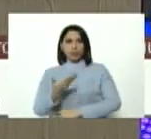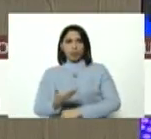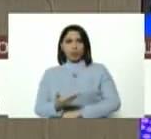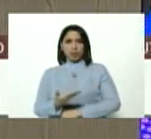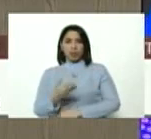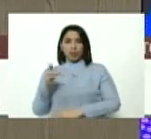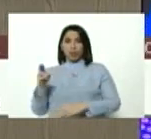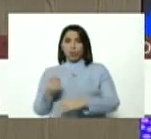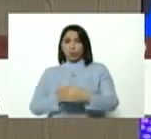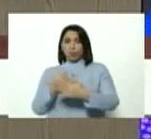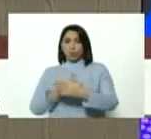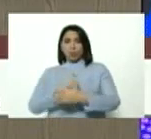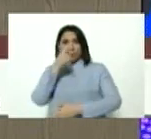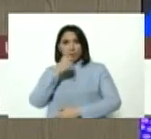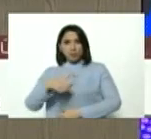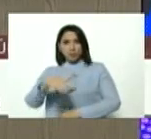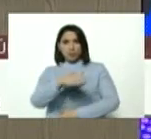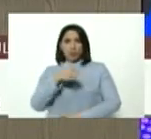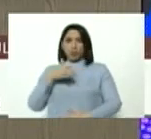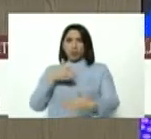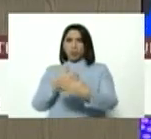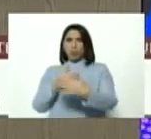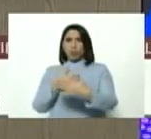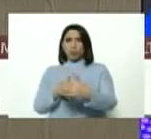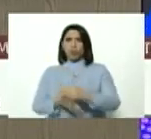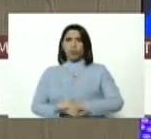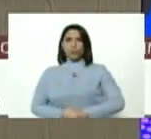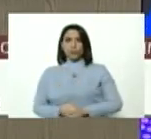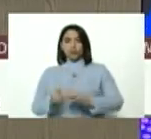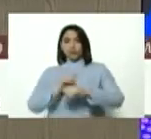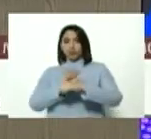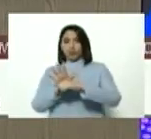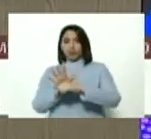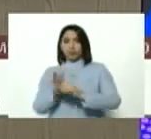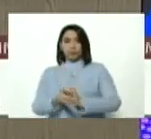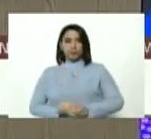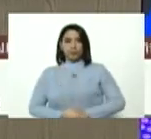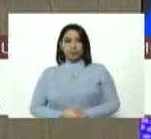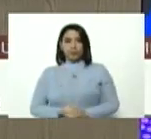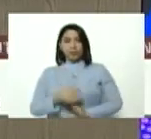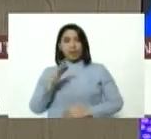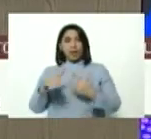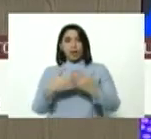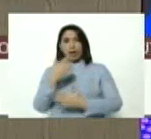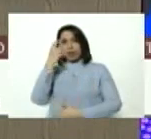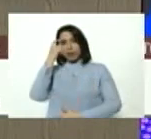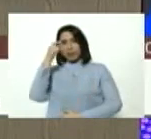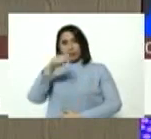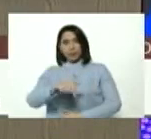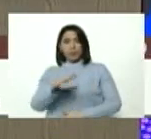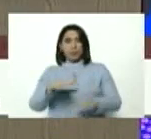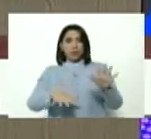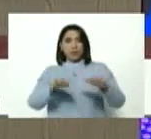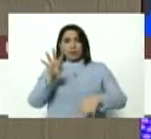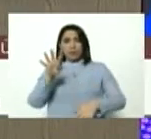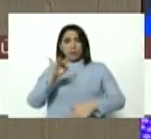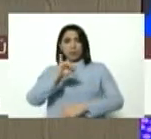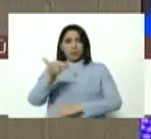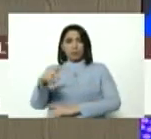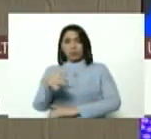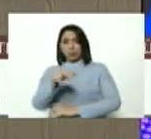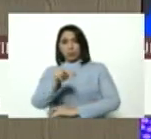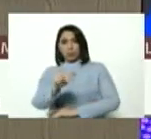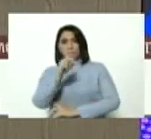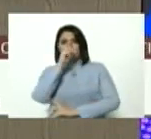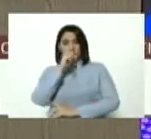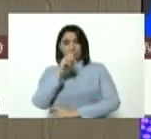lucha del pueblo contra el COVID-19. Al día de hoy, 14 de junio del